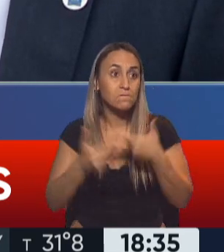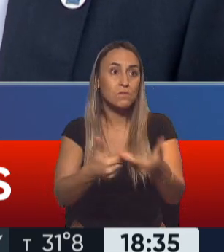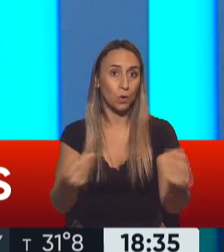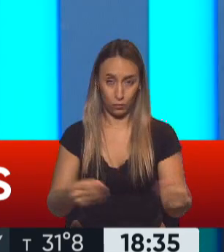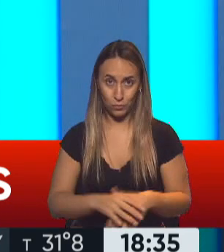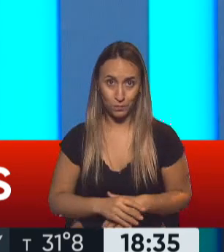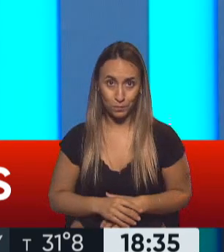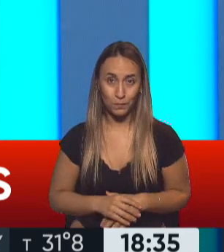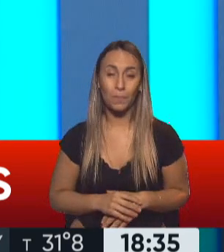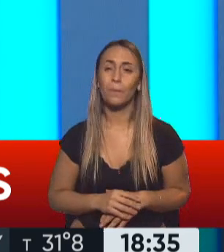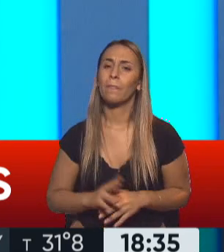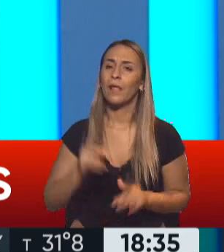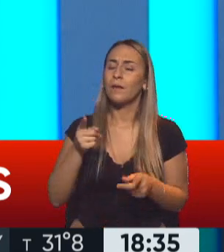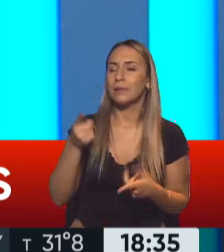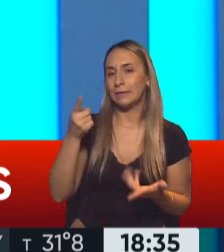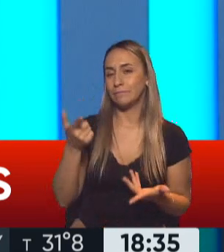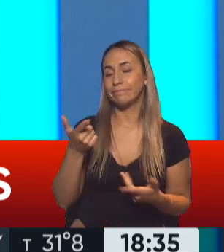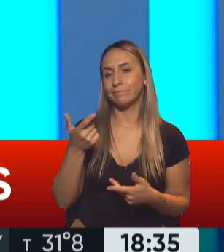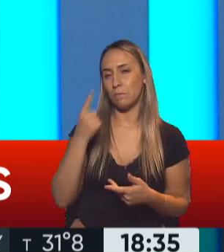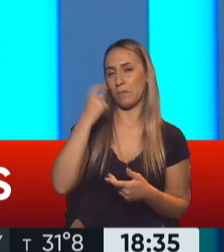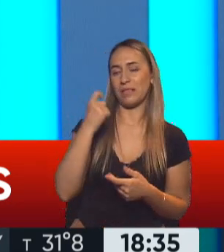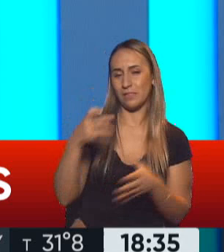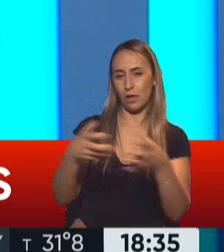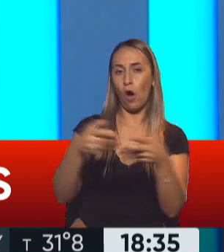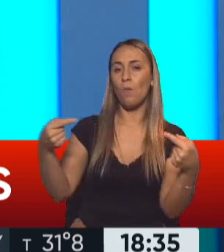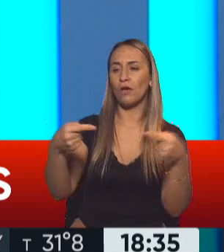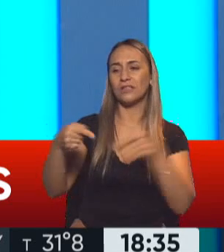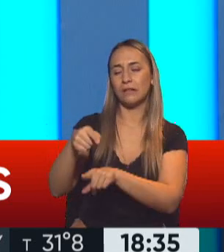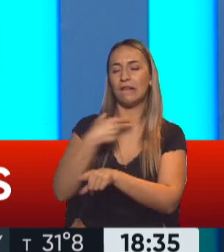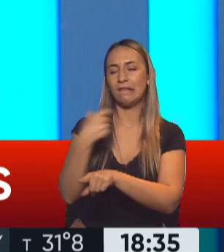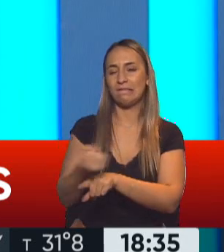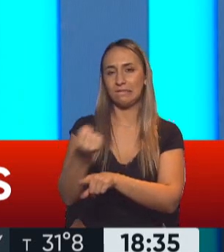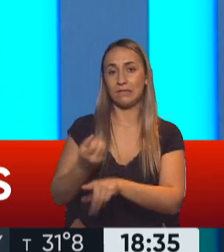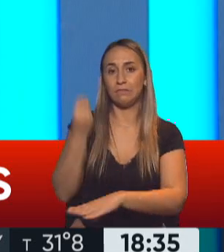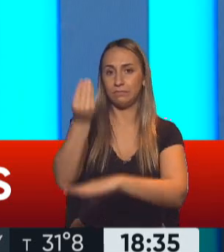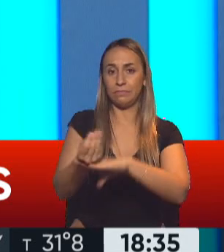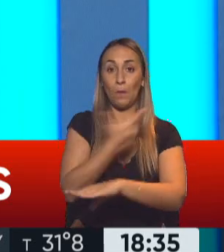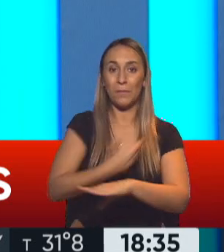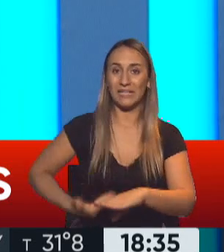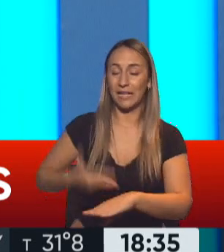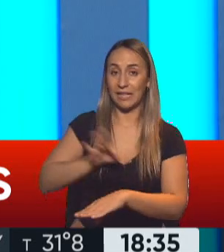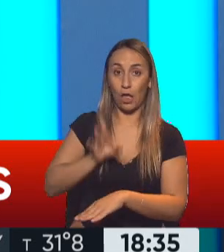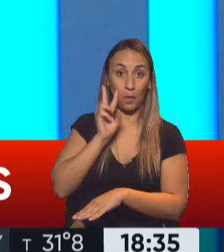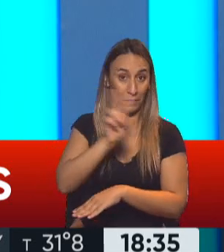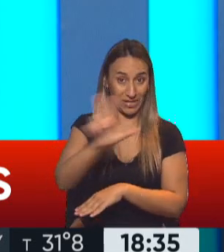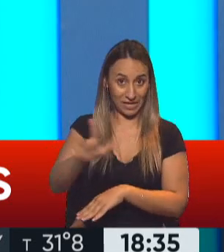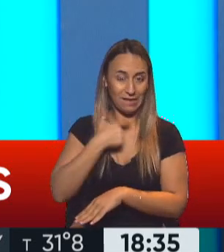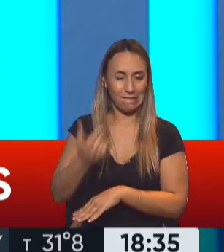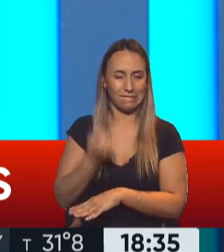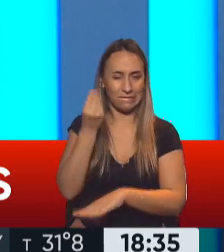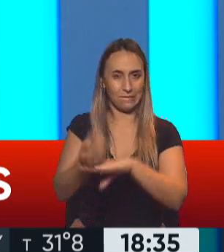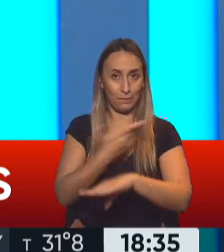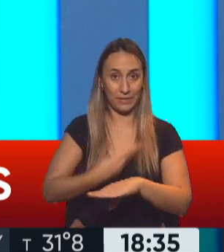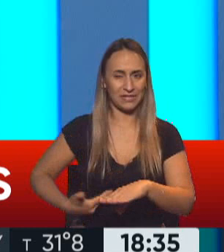cuenta que la oposición busca al mismo tiempo poder retomar la presidencia en 2023, ¿por qué cree que no